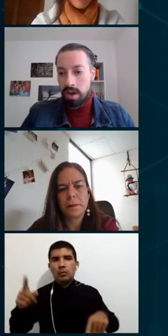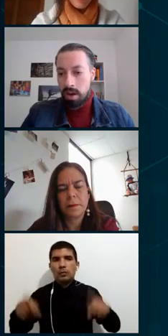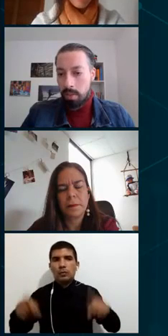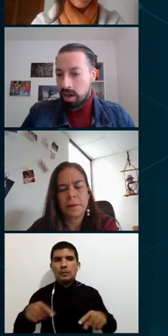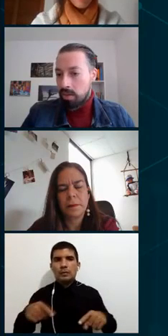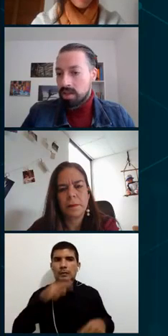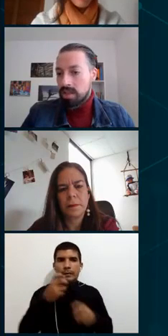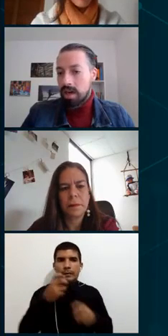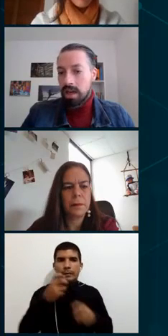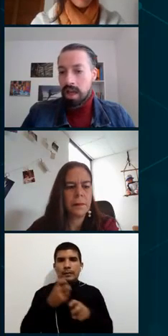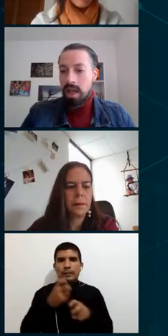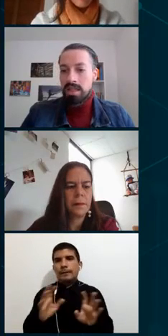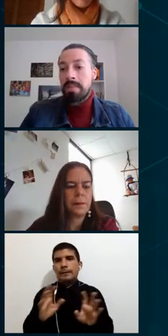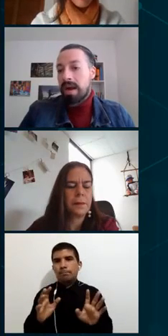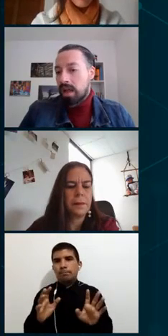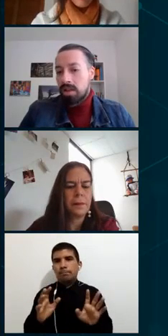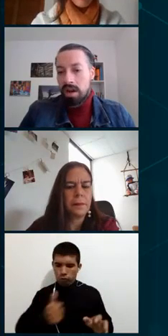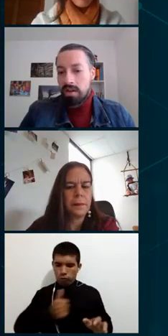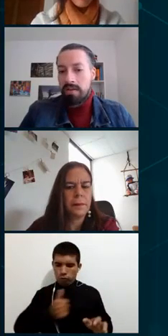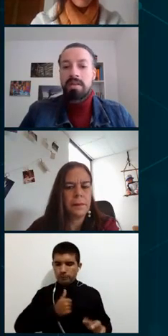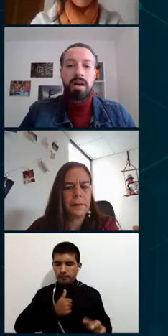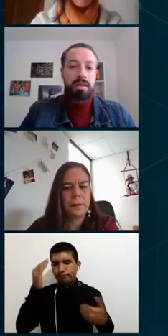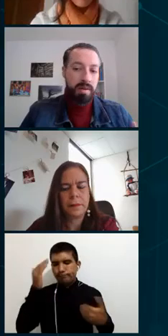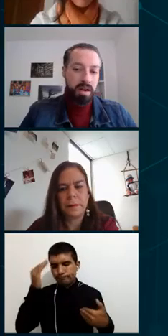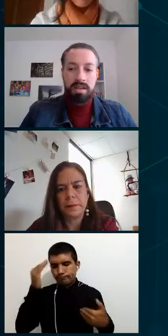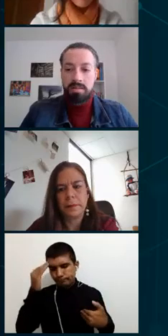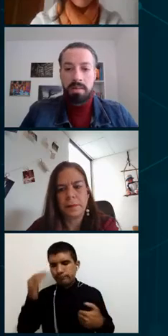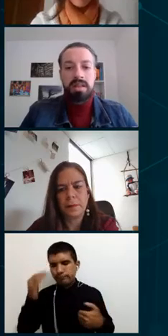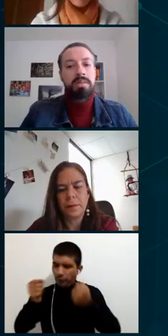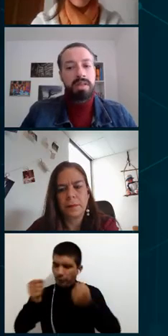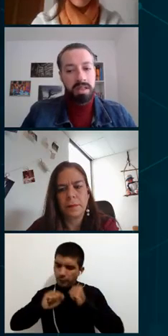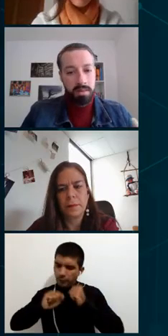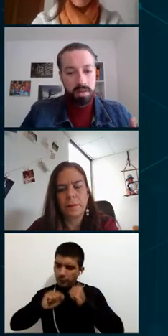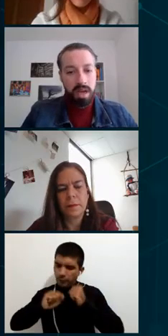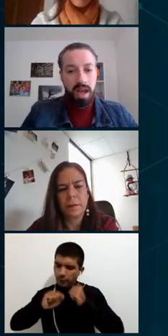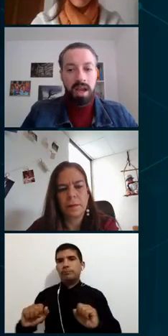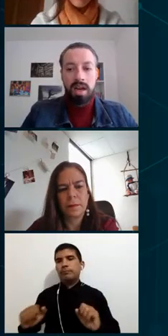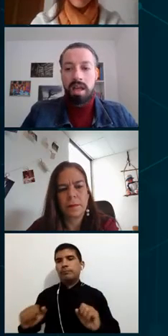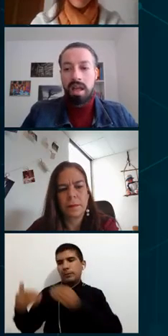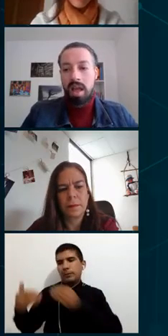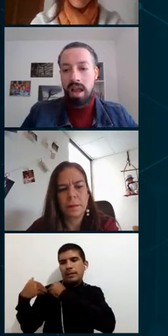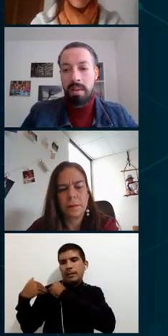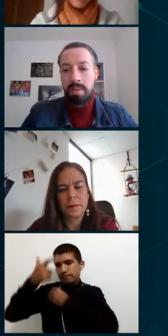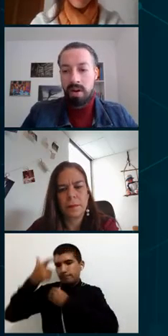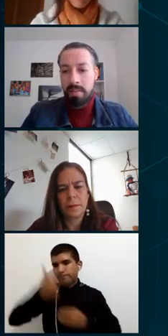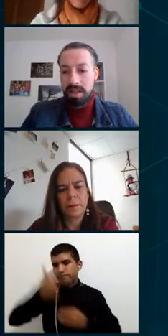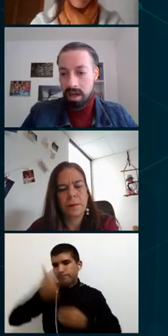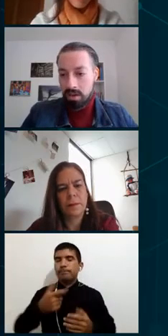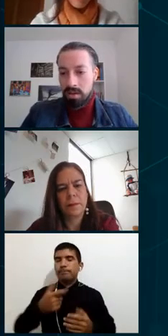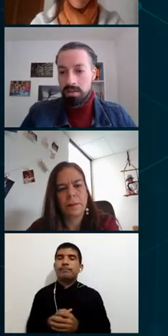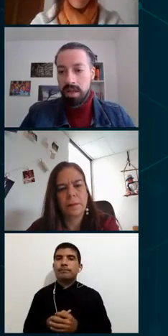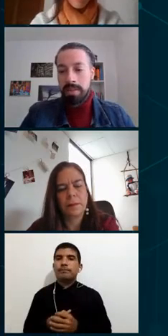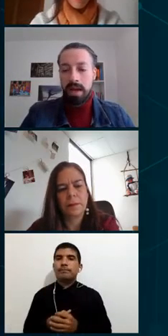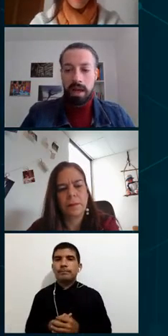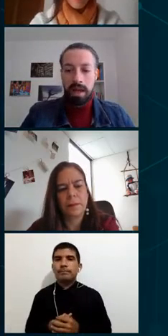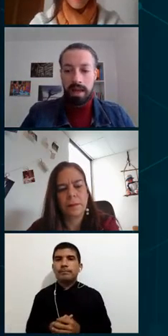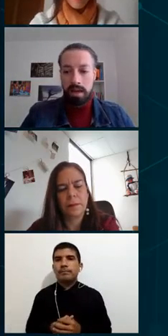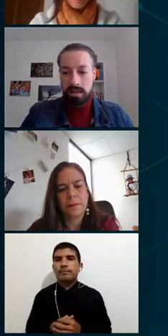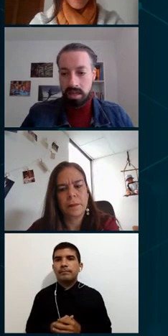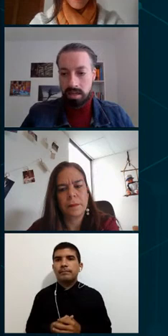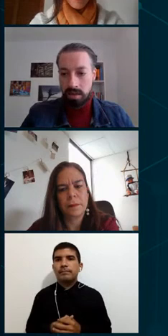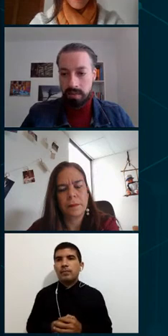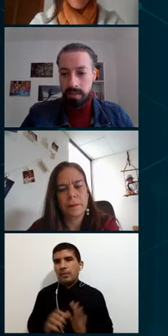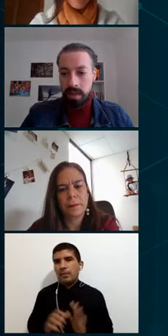sí lo podríamos estar separando de alguna forma, pero en ese momento pues quisimos traer la problemática conjunta para